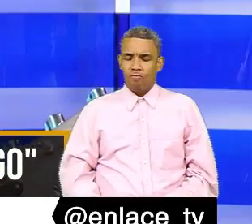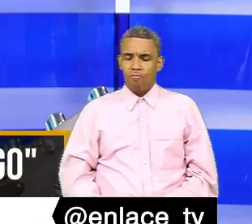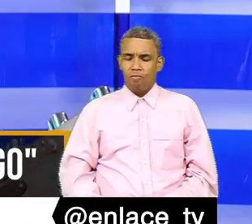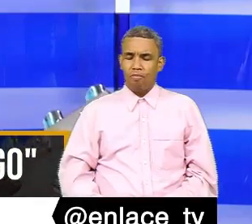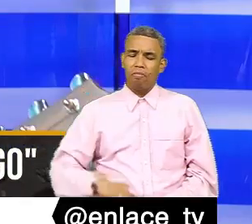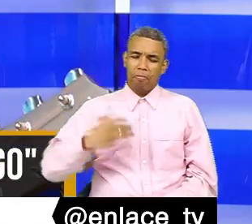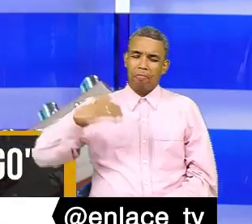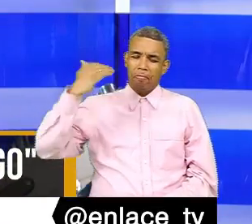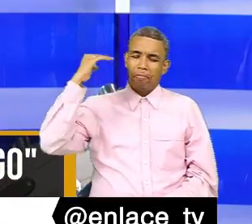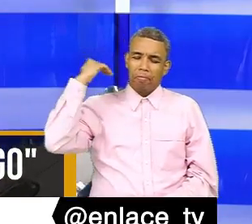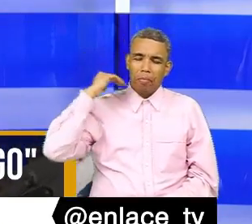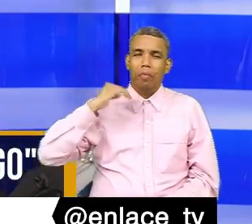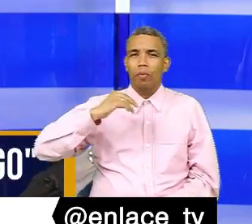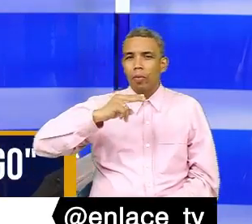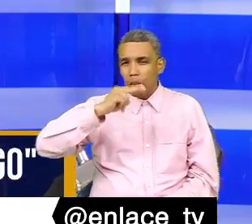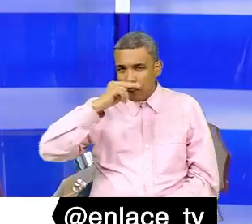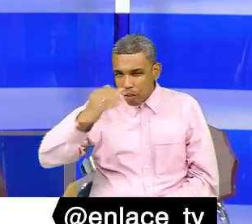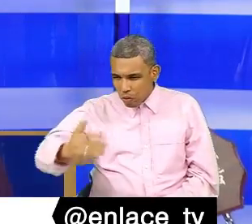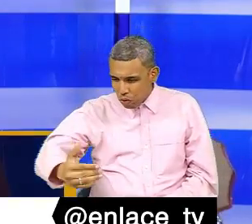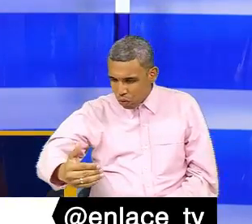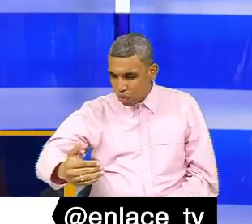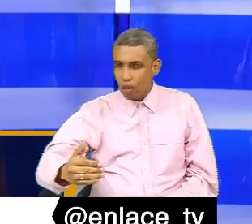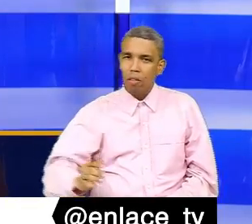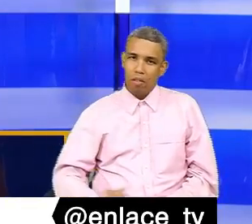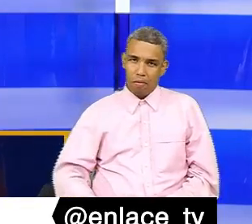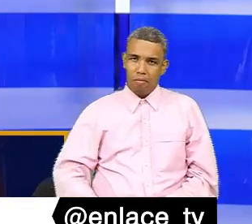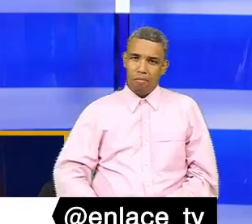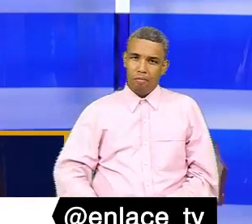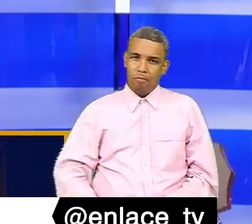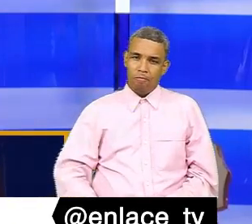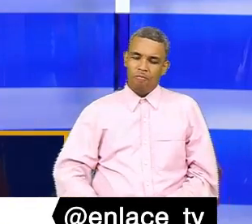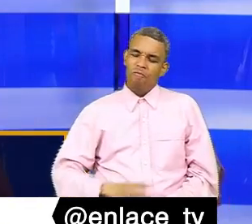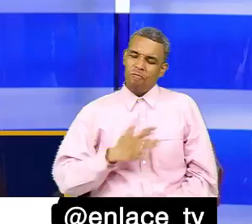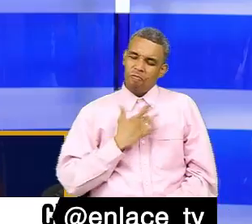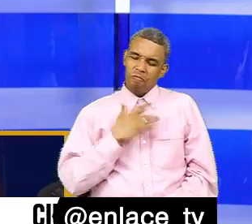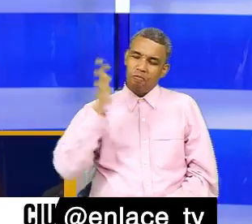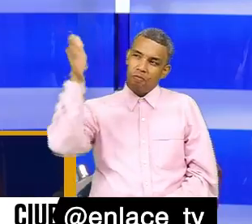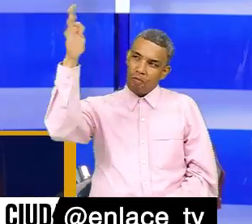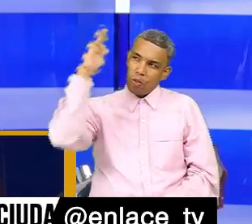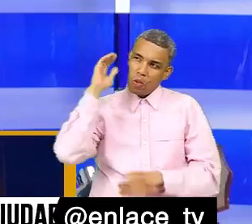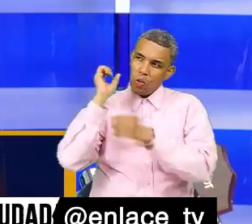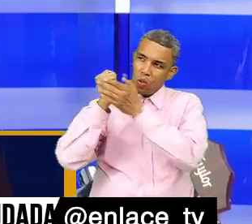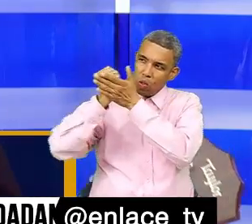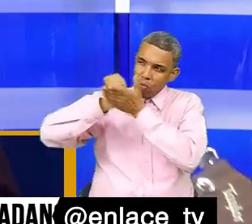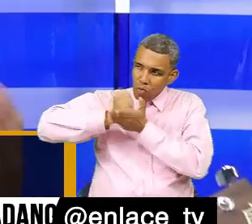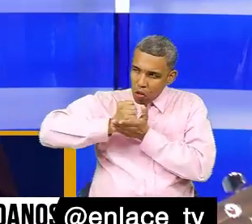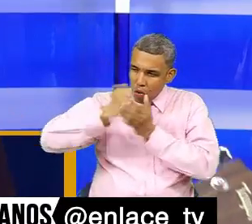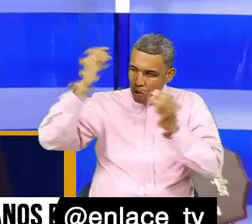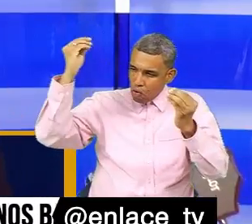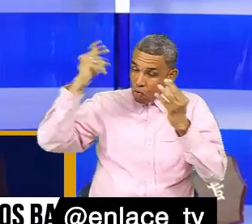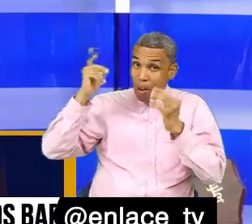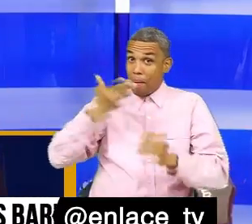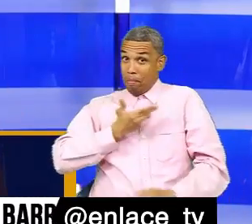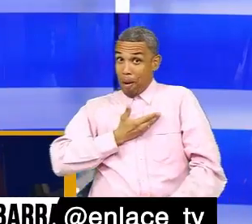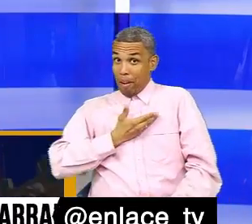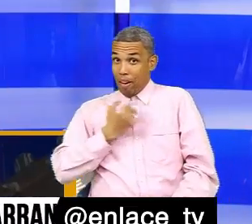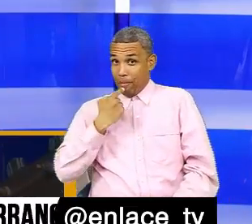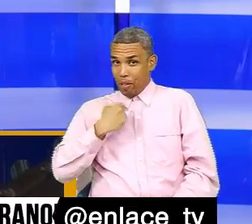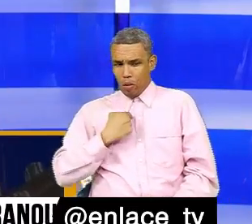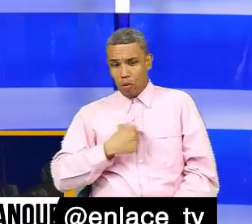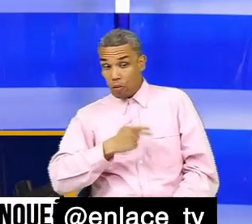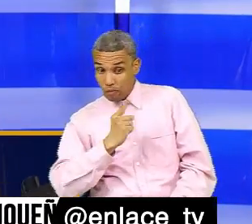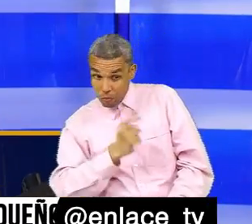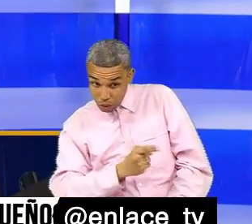como me lo dijo que mamá, tú tienes un don que Dios te dio y es el momento de que ya salga a